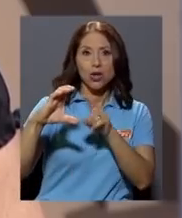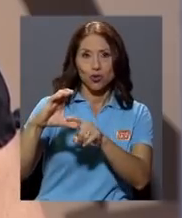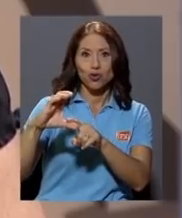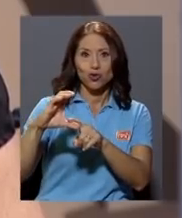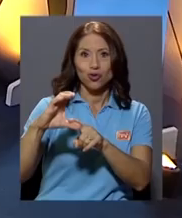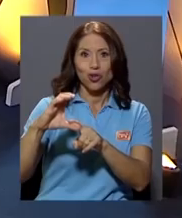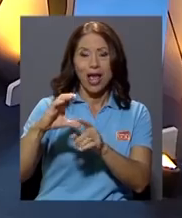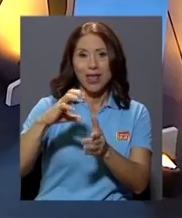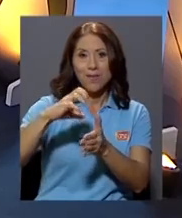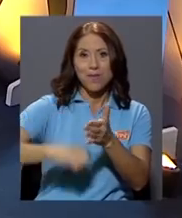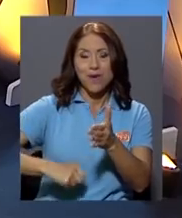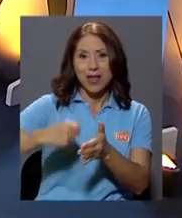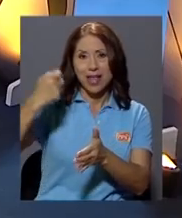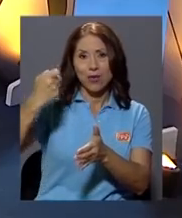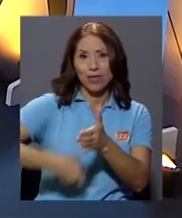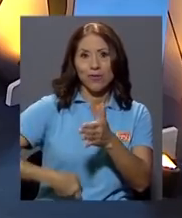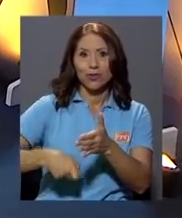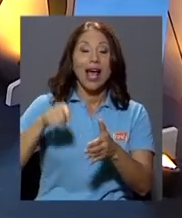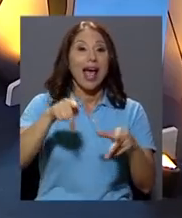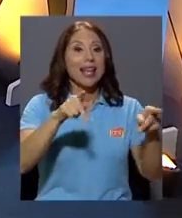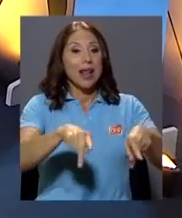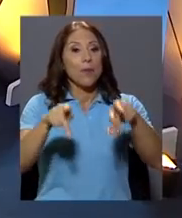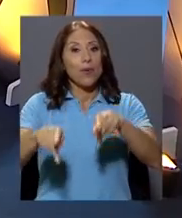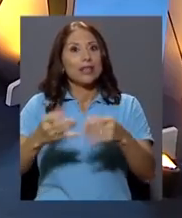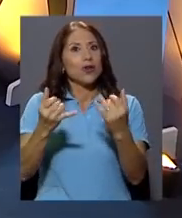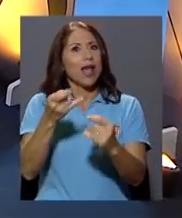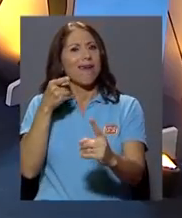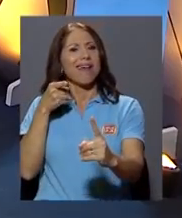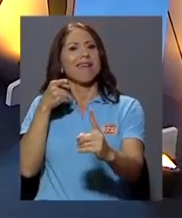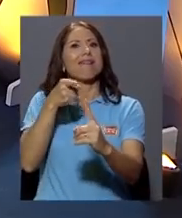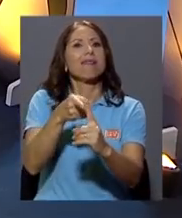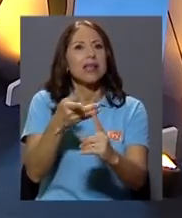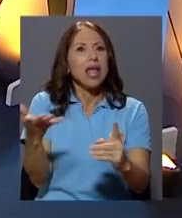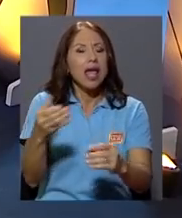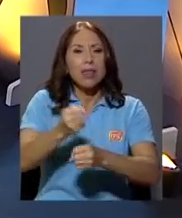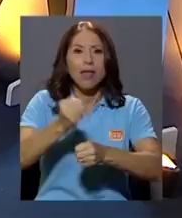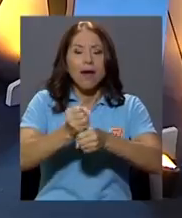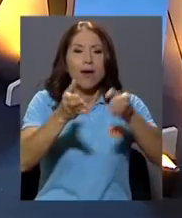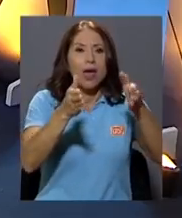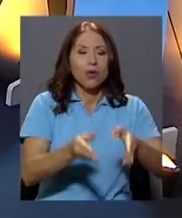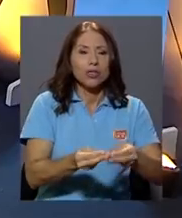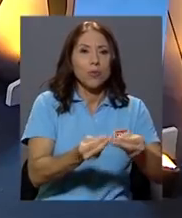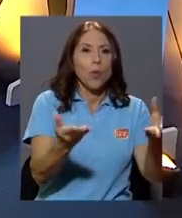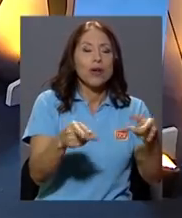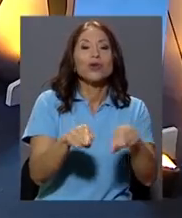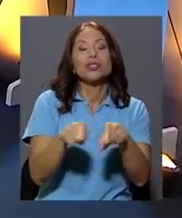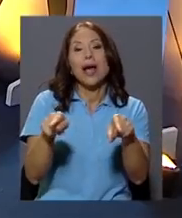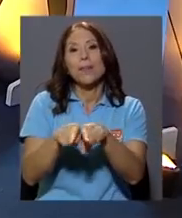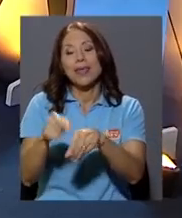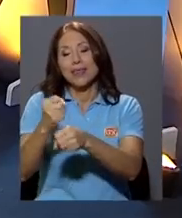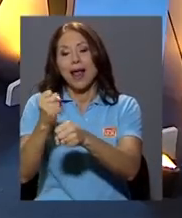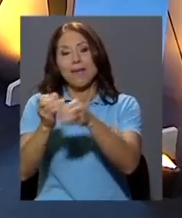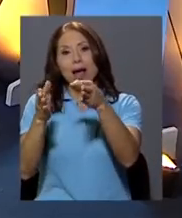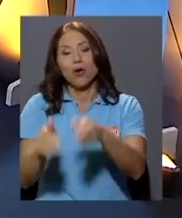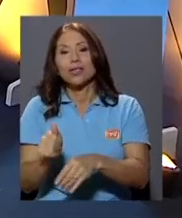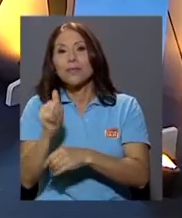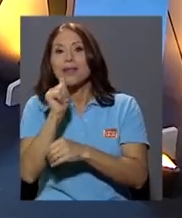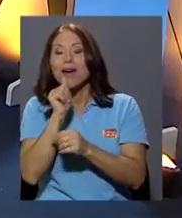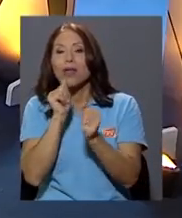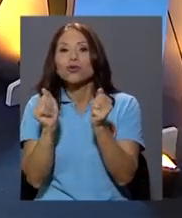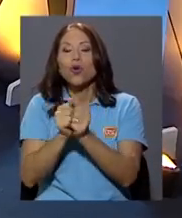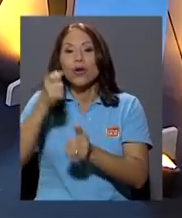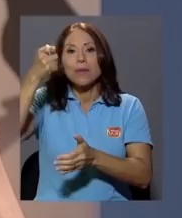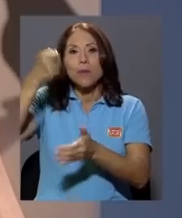población cautiva es el sector público, igual que en parte el privado, con el tema del impuesto a